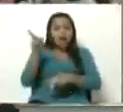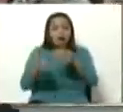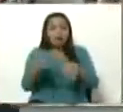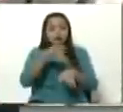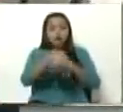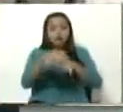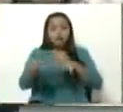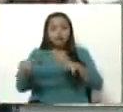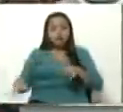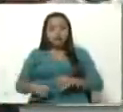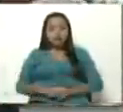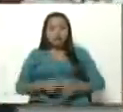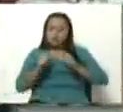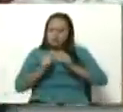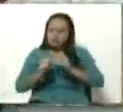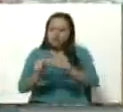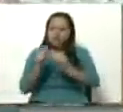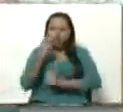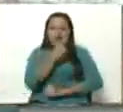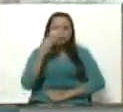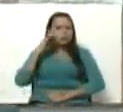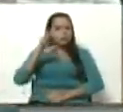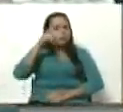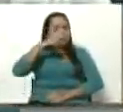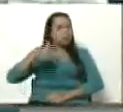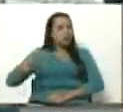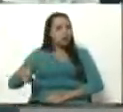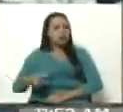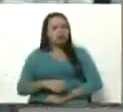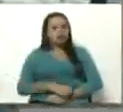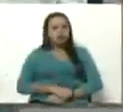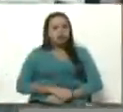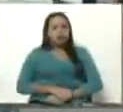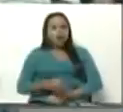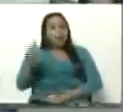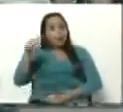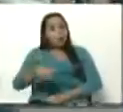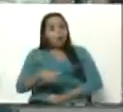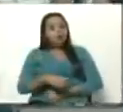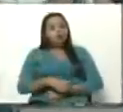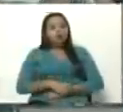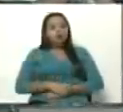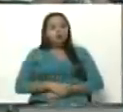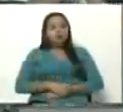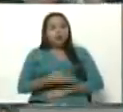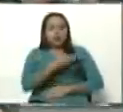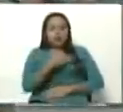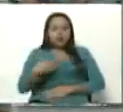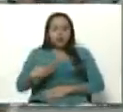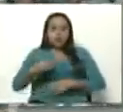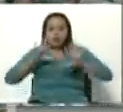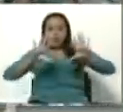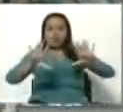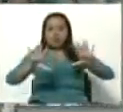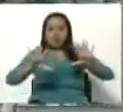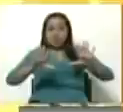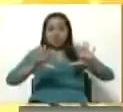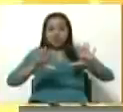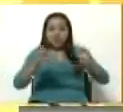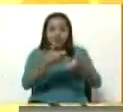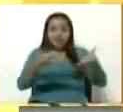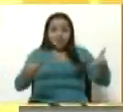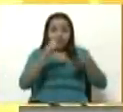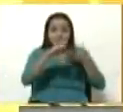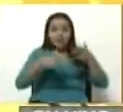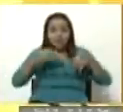municipios siguiendo el cumplimiento con nuestro pueblo. Y hoy yo quiero lanzar 10 líneas